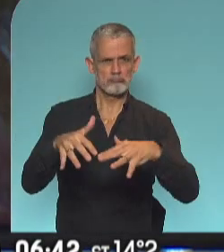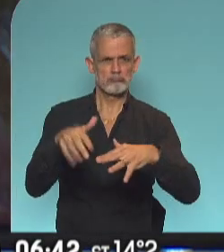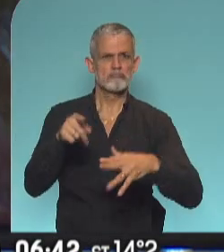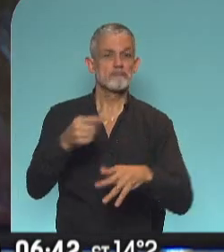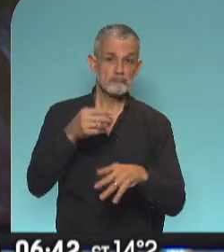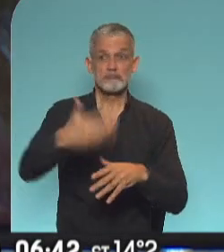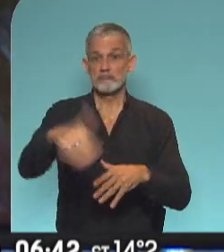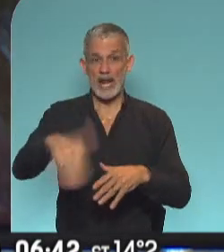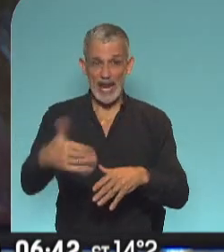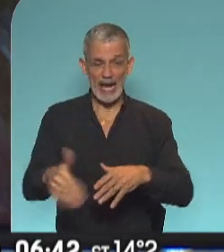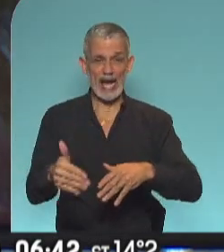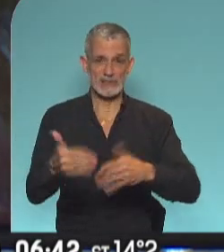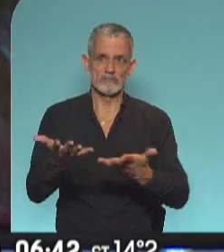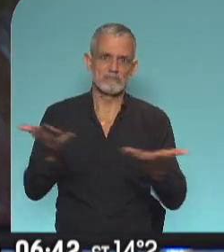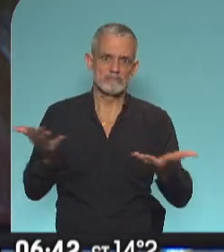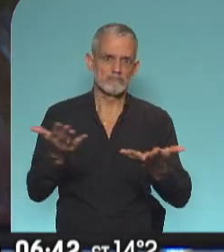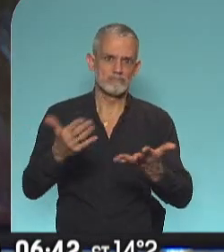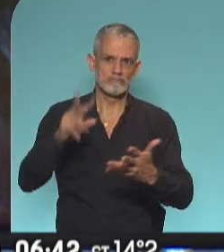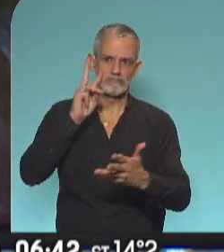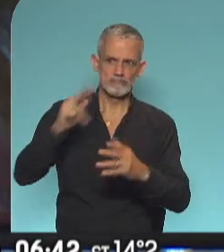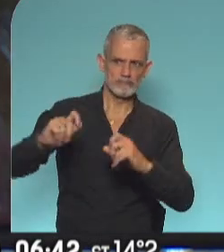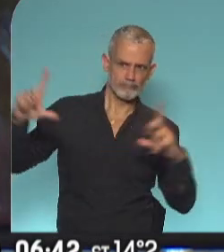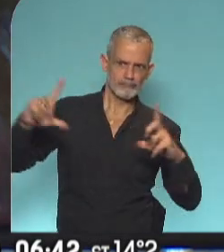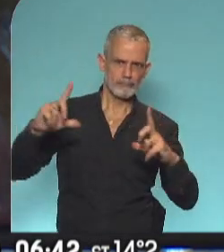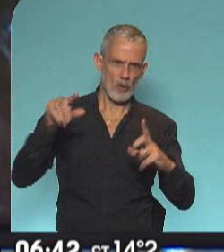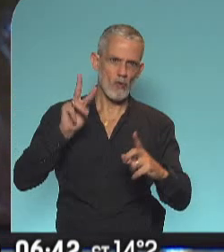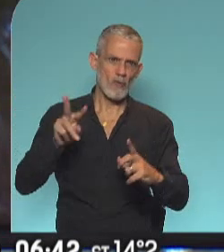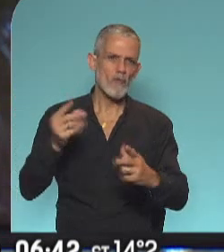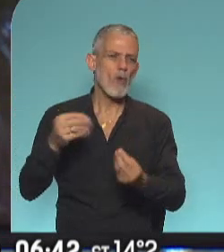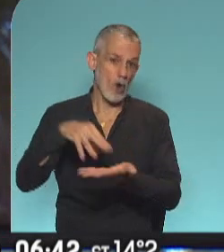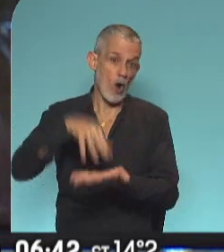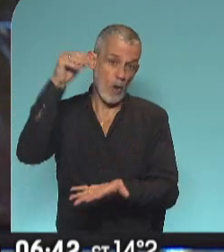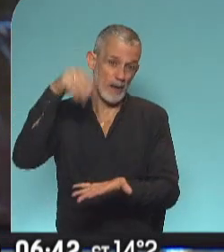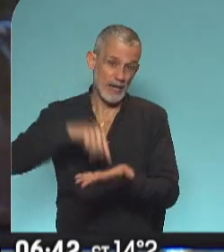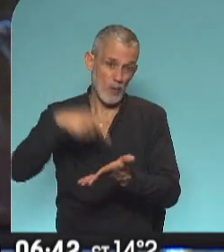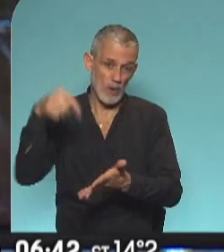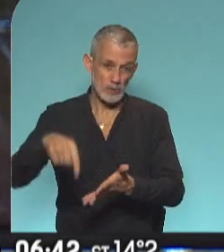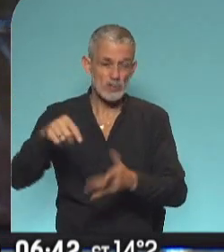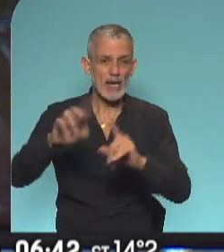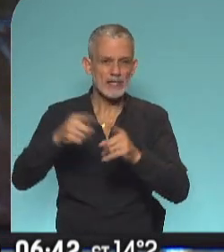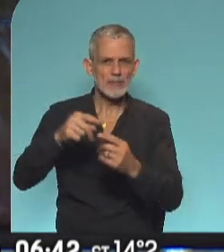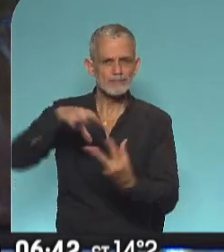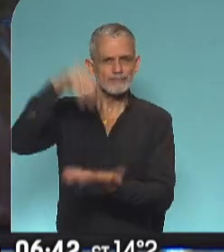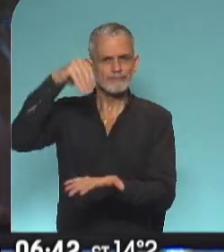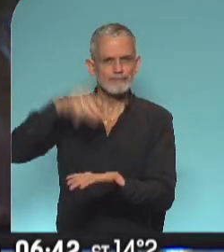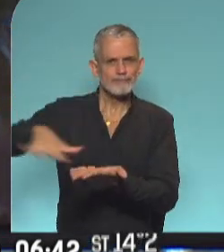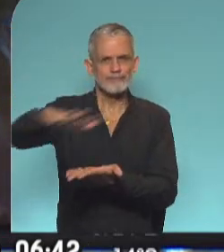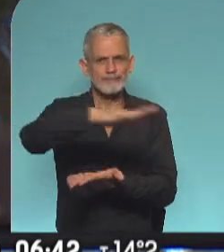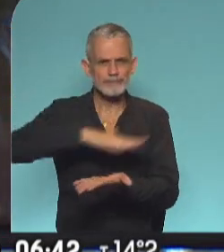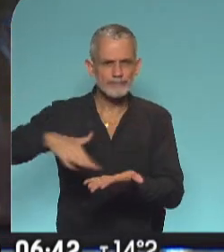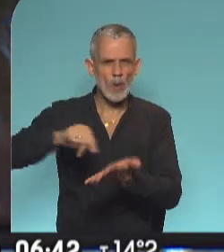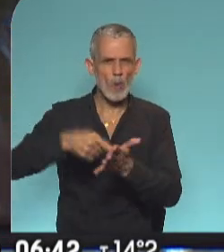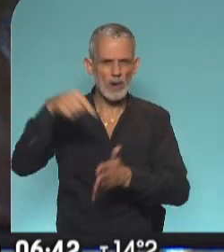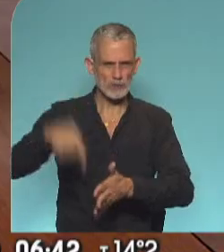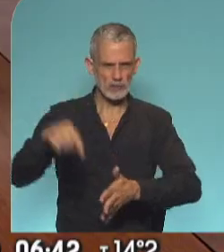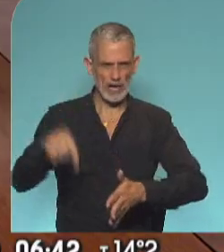presencia en las calles. Lógicamente, la imagen que recién estábamos observando tenía que ver con el Obelisco, lo que pasaba en los alrededores, justamente en esa zona del centro de la